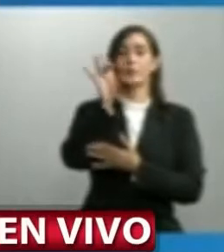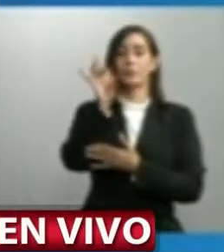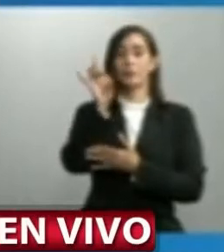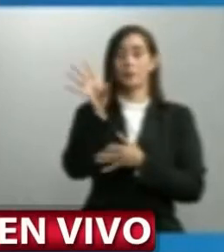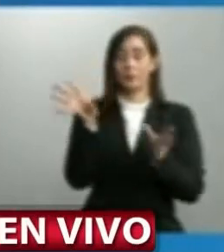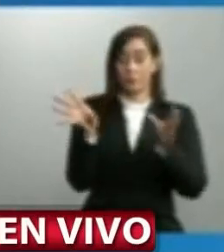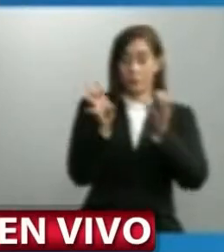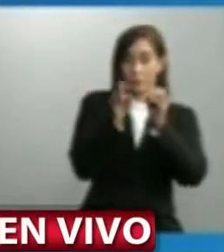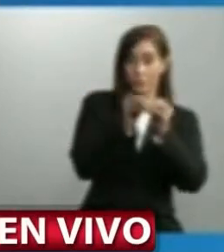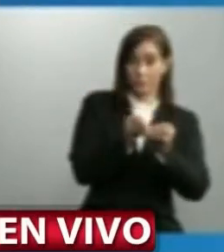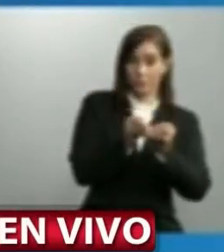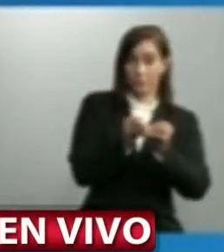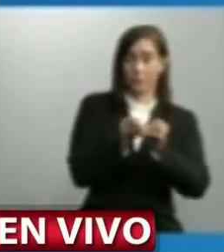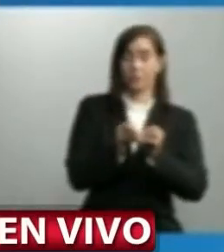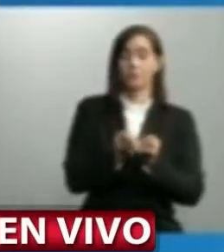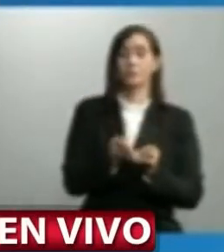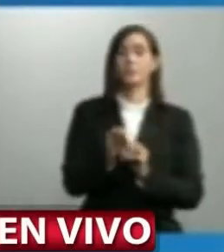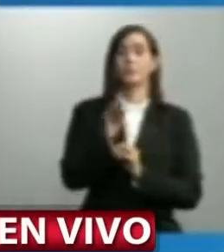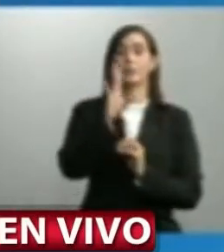238 acumulados,